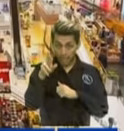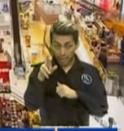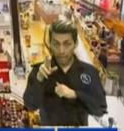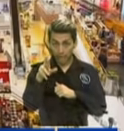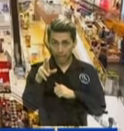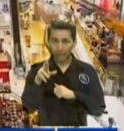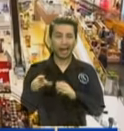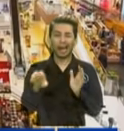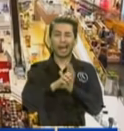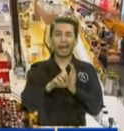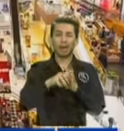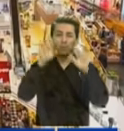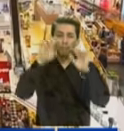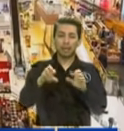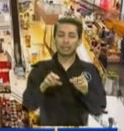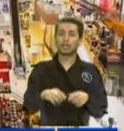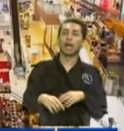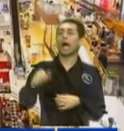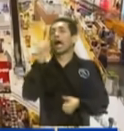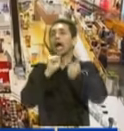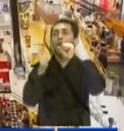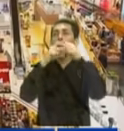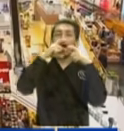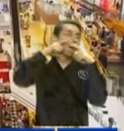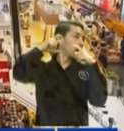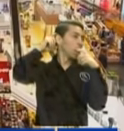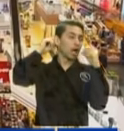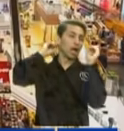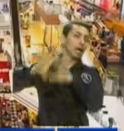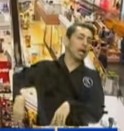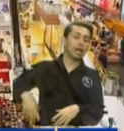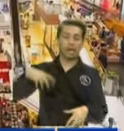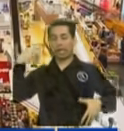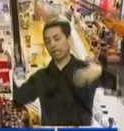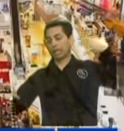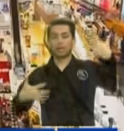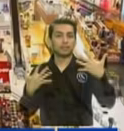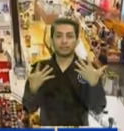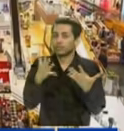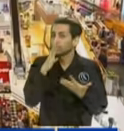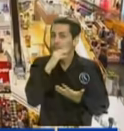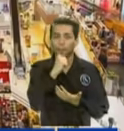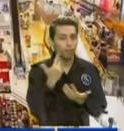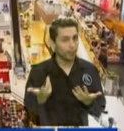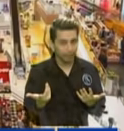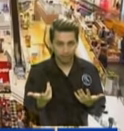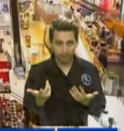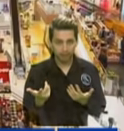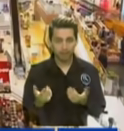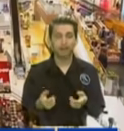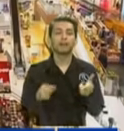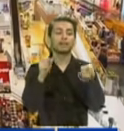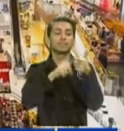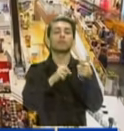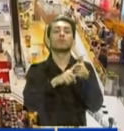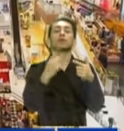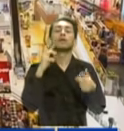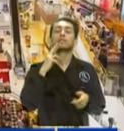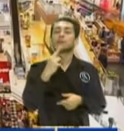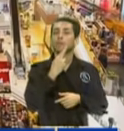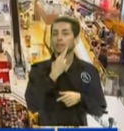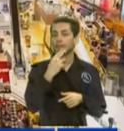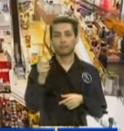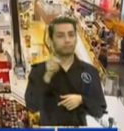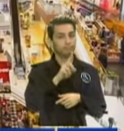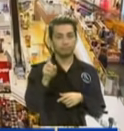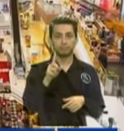se va a quitar la mascarilla, ya se va a hacer un deschongue total, no puede ser. Y dos, el tema de los restaurantes. ¿Por qué